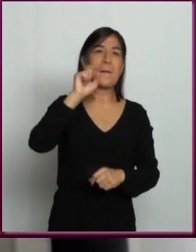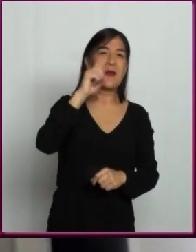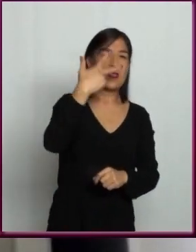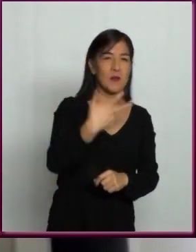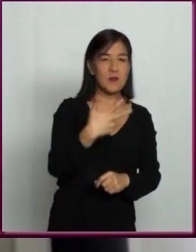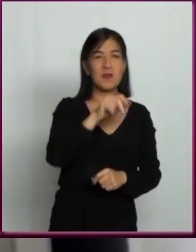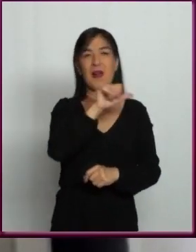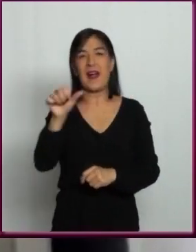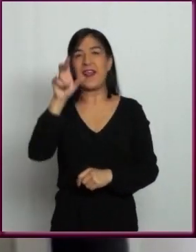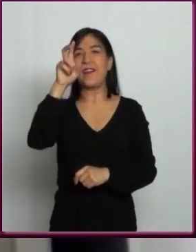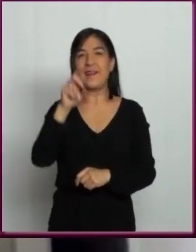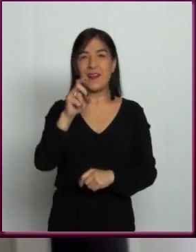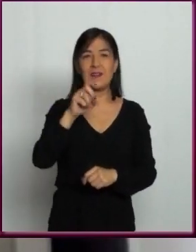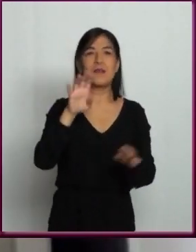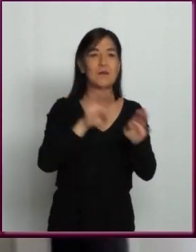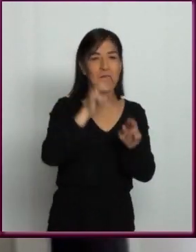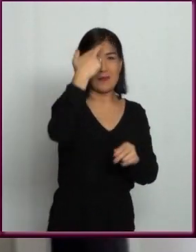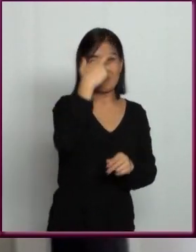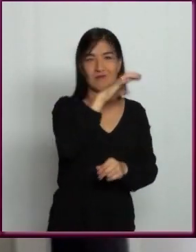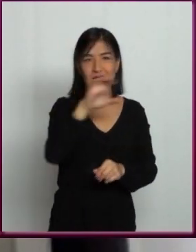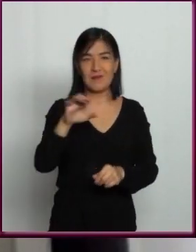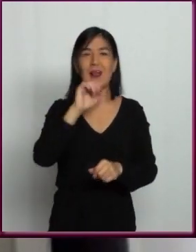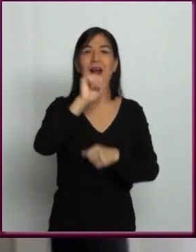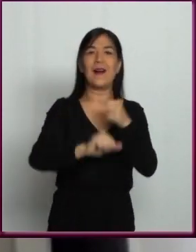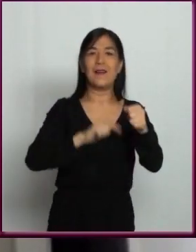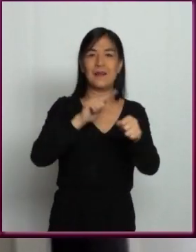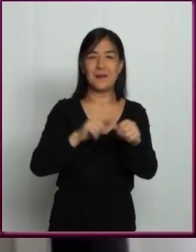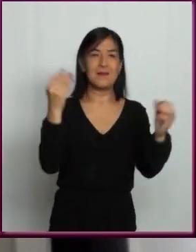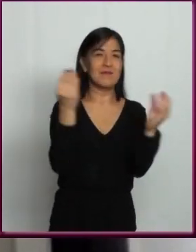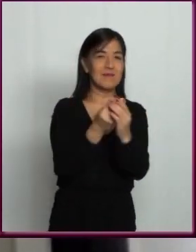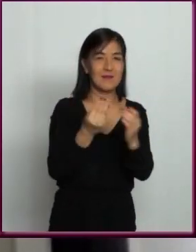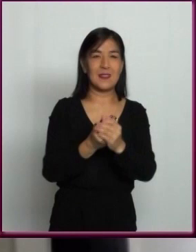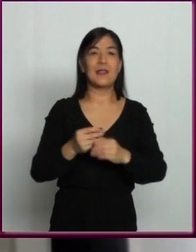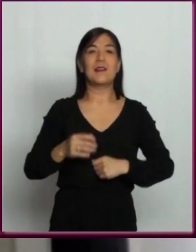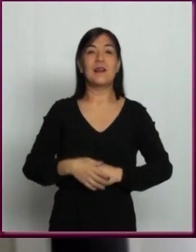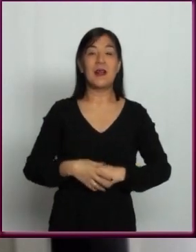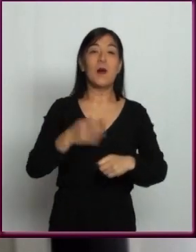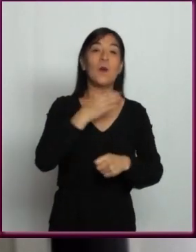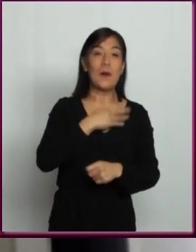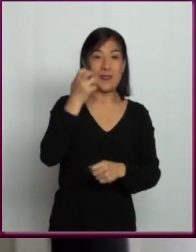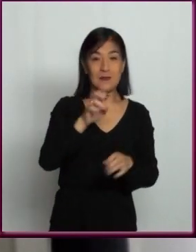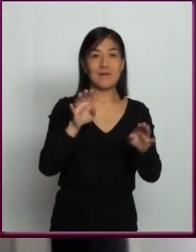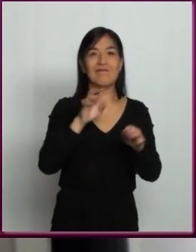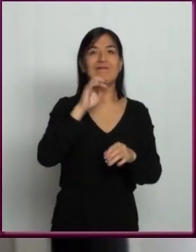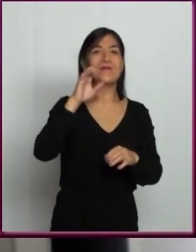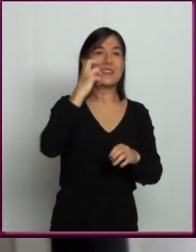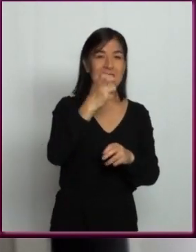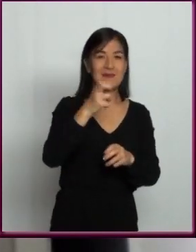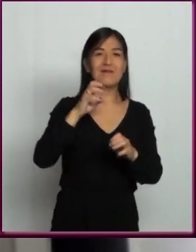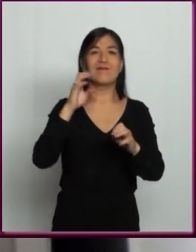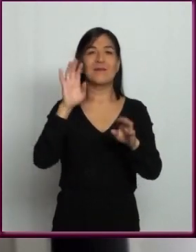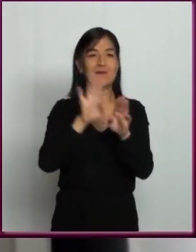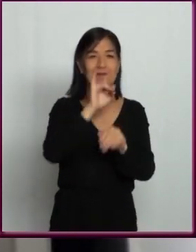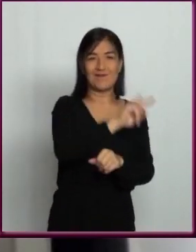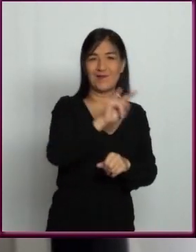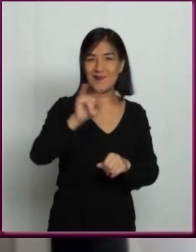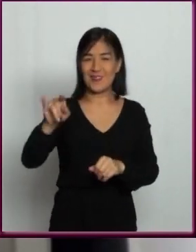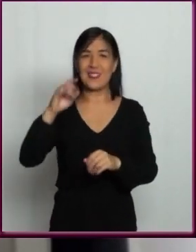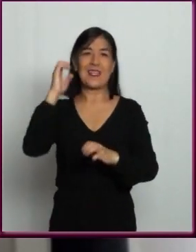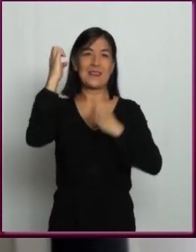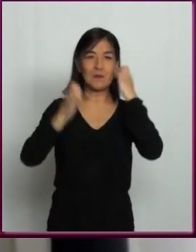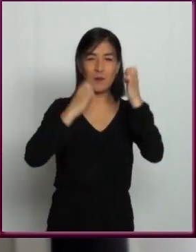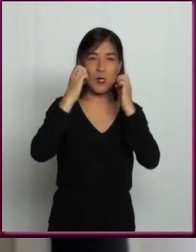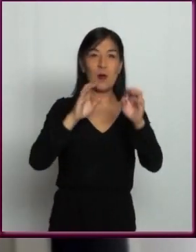30 órdenes reconocidos de insectos. Y bueno, en las colecciones de los órdenes de